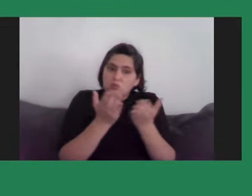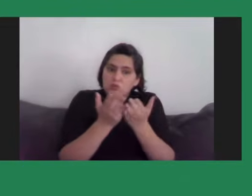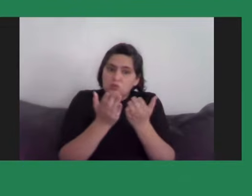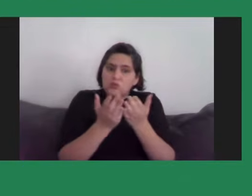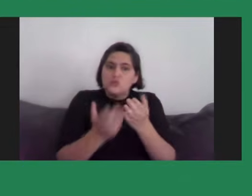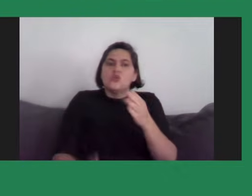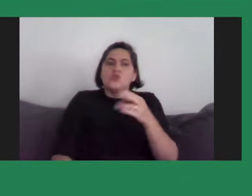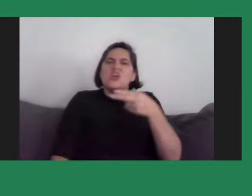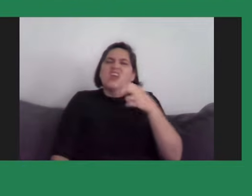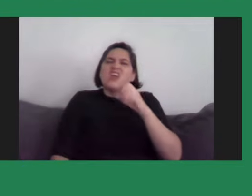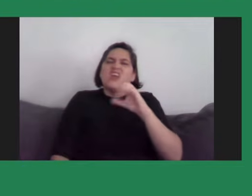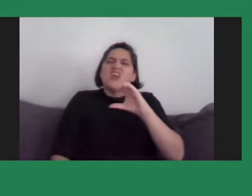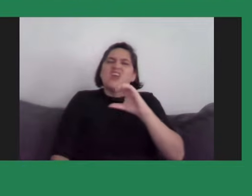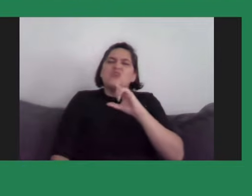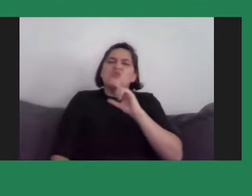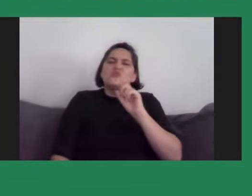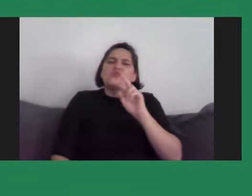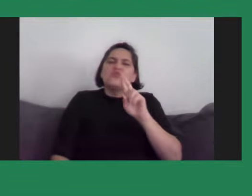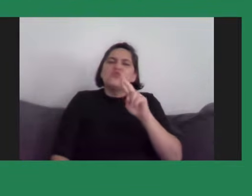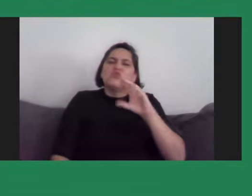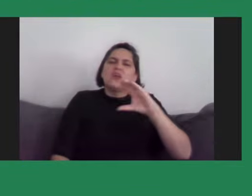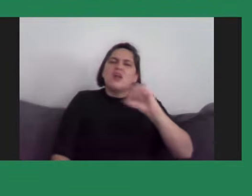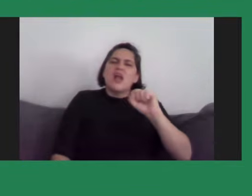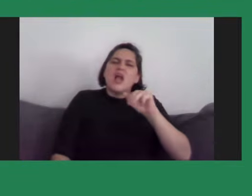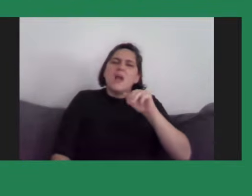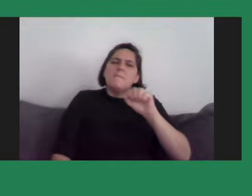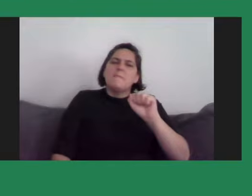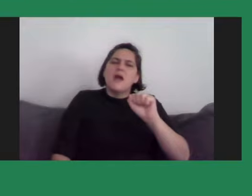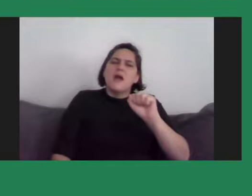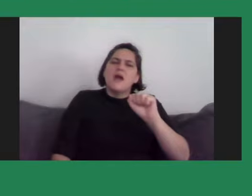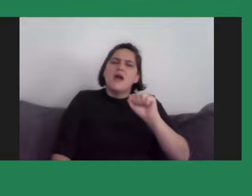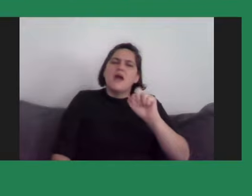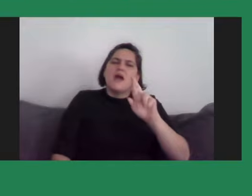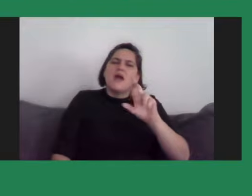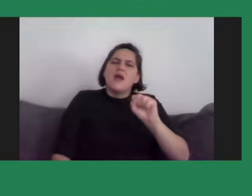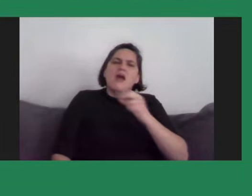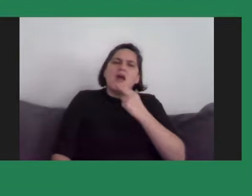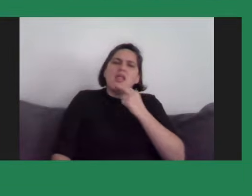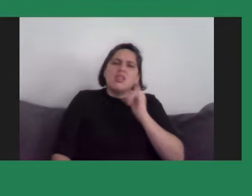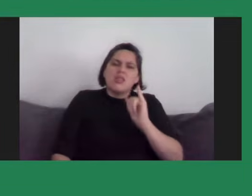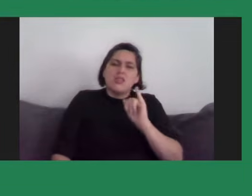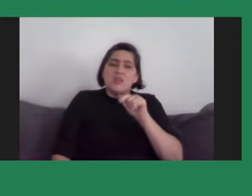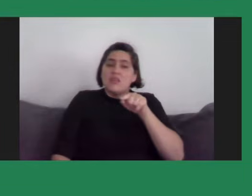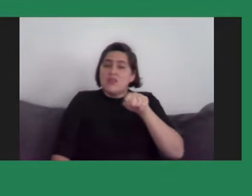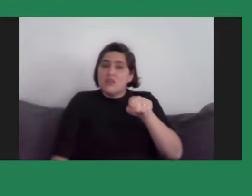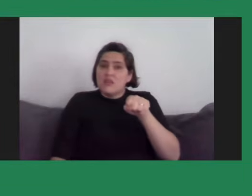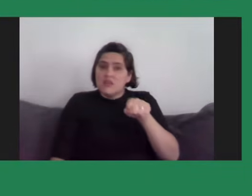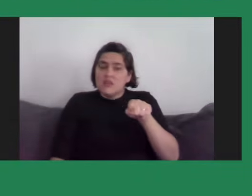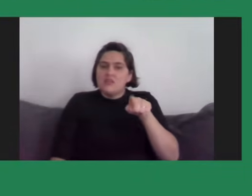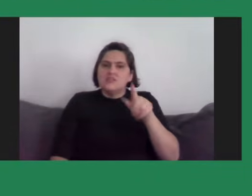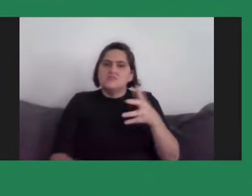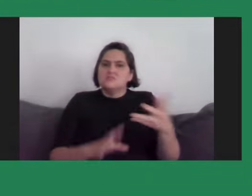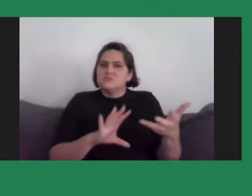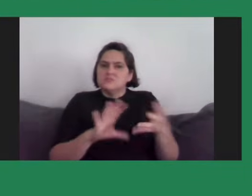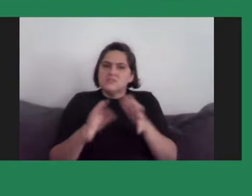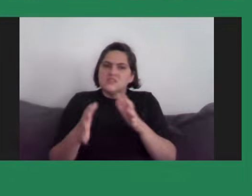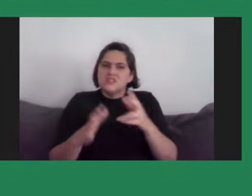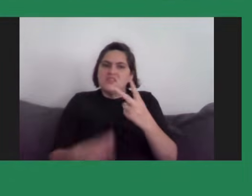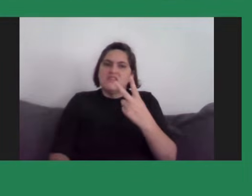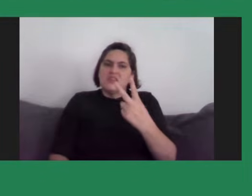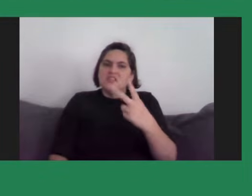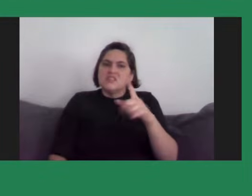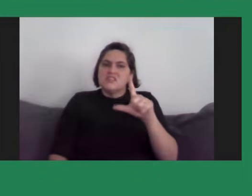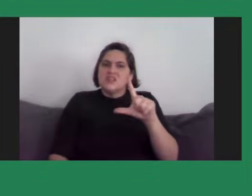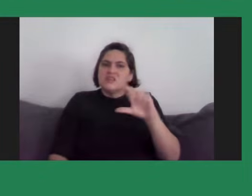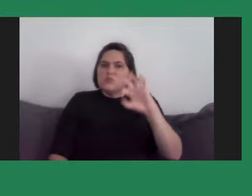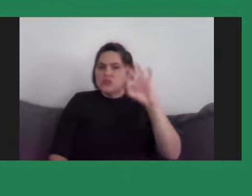principal derivación a nuestro policlínico en neurología infantil era déficit atencional en un 27%, y solamente un 3% de